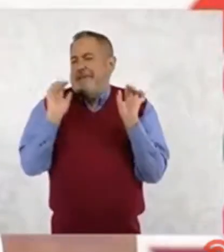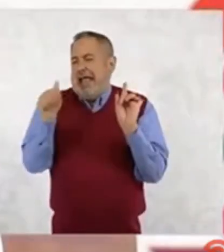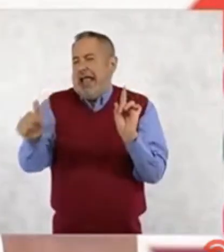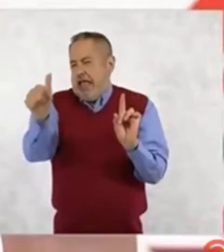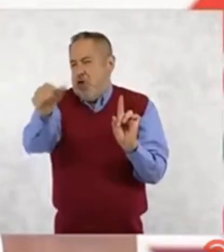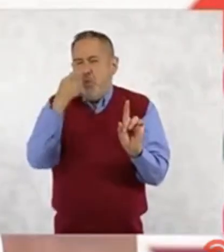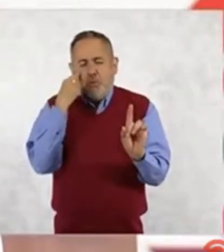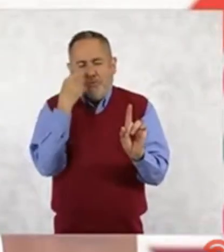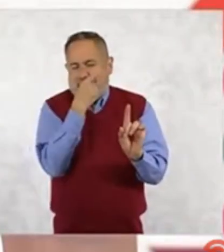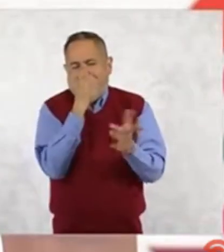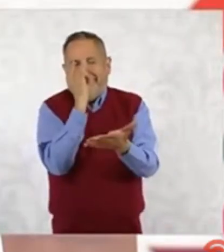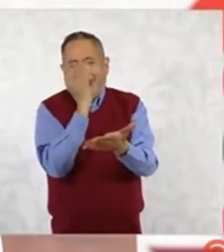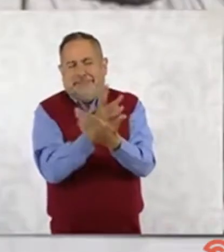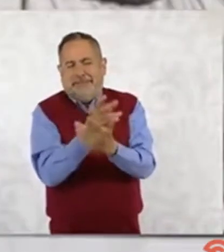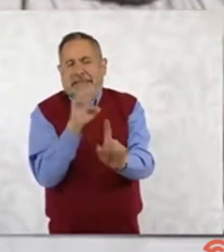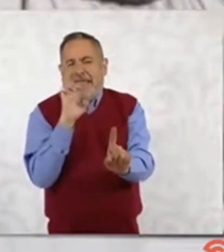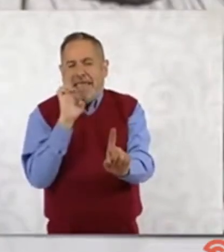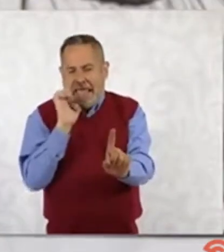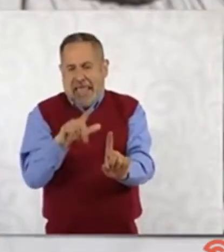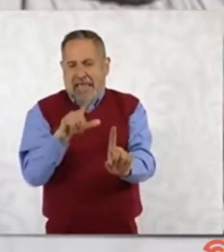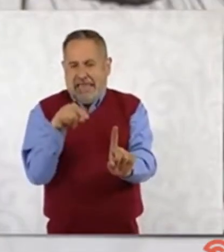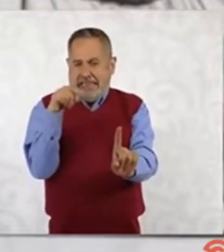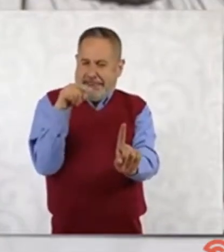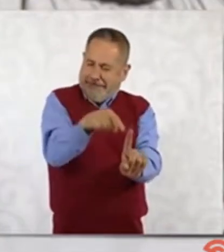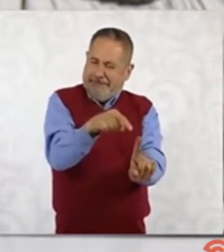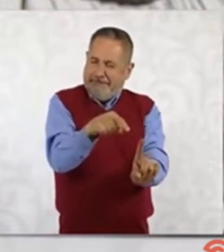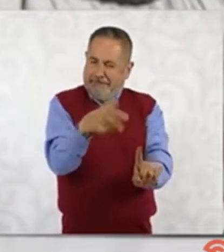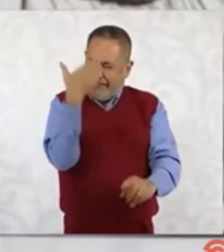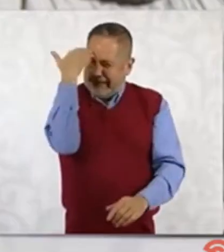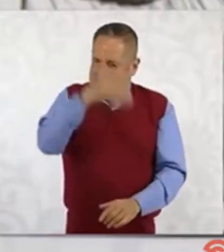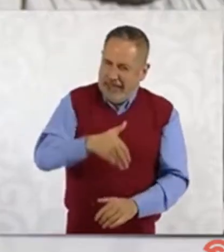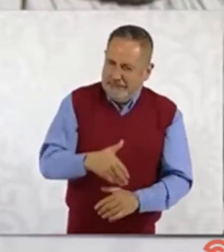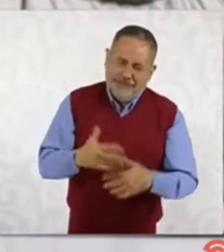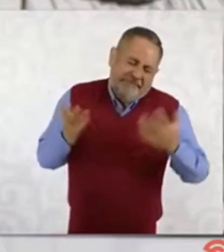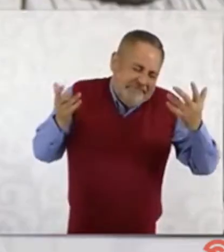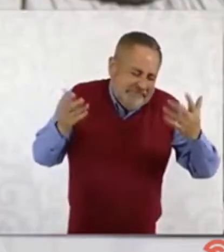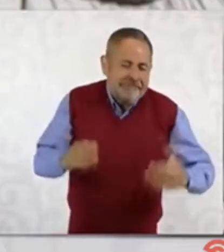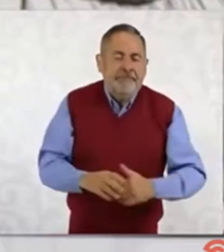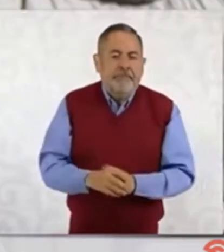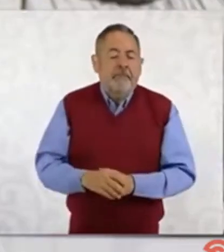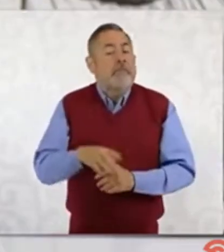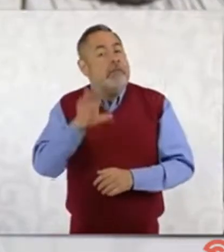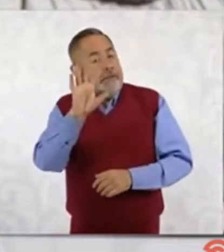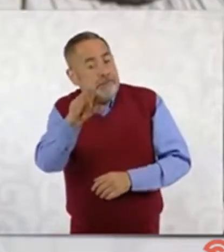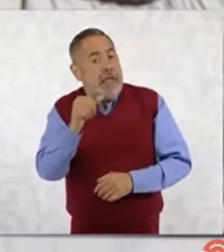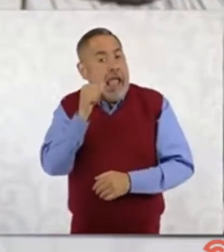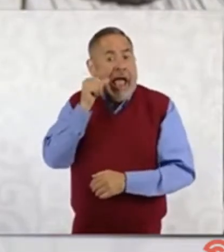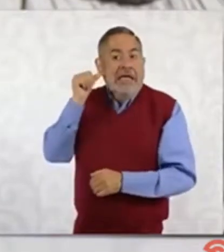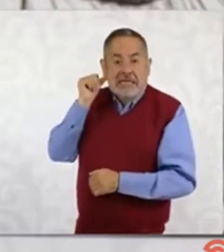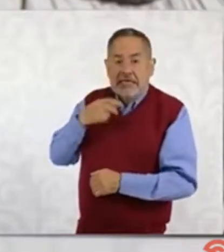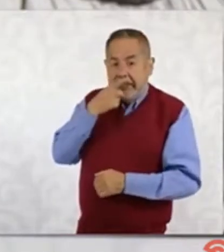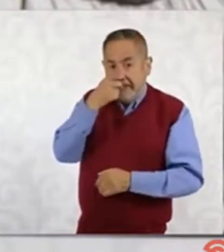Lo que es importante aquí, porque nosotros ayer dijimos, aunque